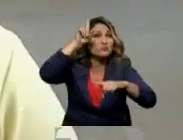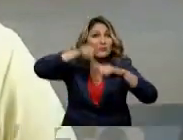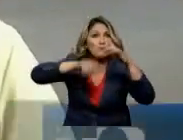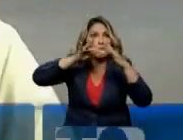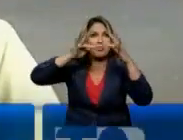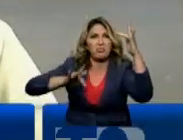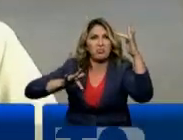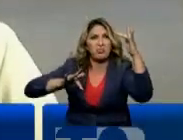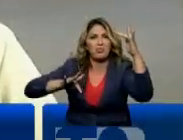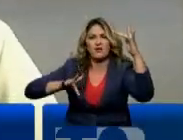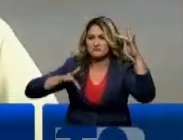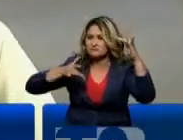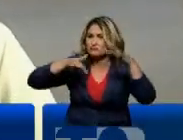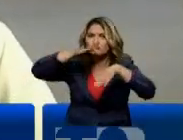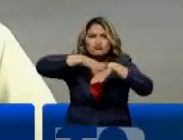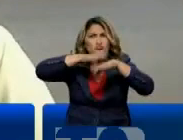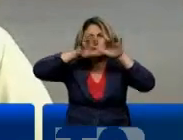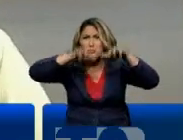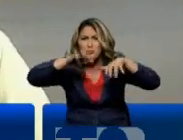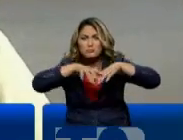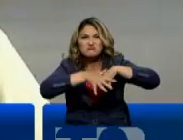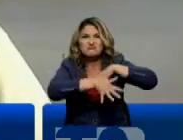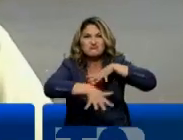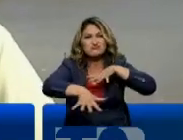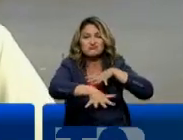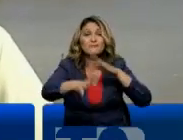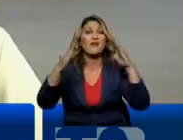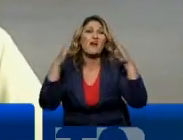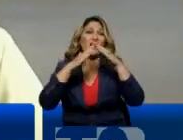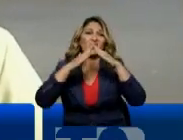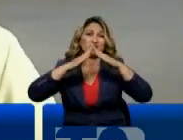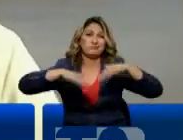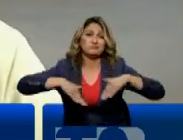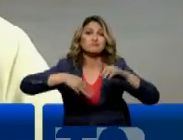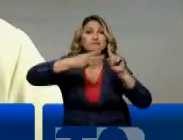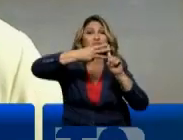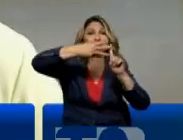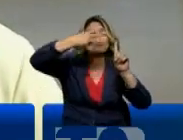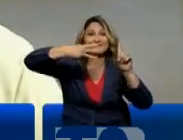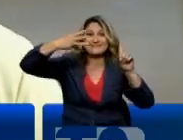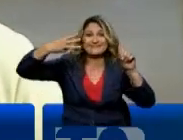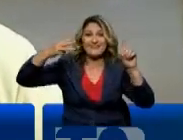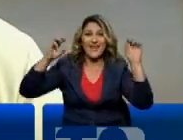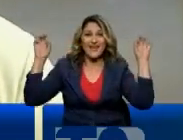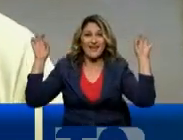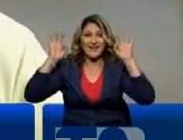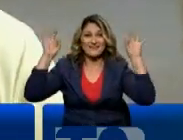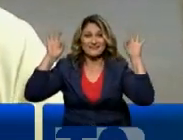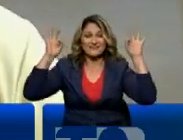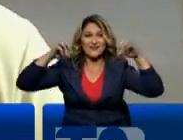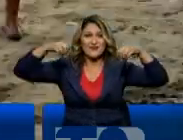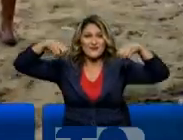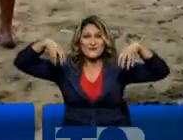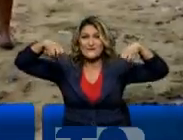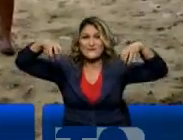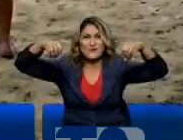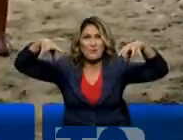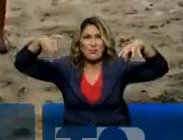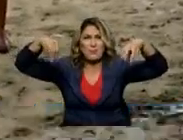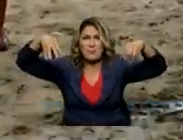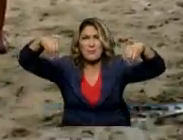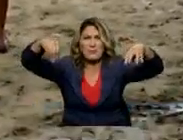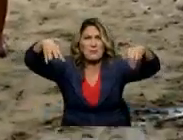de 70 familias damnificadas, daños en el tema del alumbrado público, daños en el tema del acceso al agua. Desde